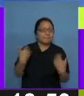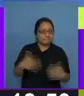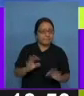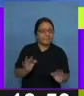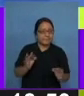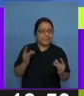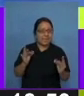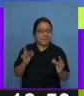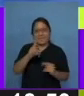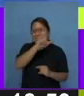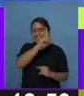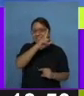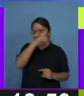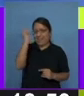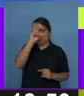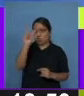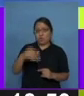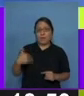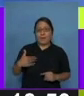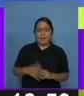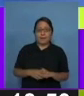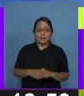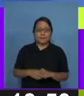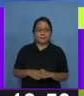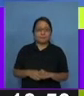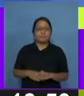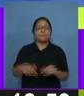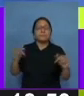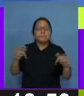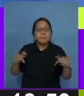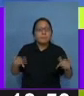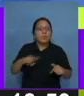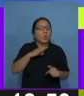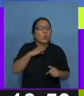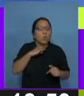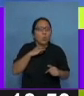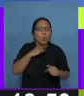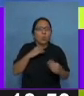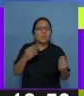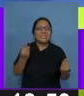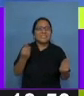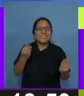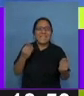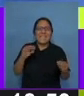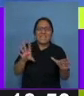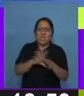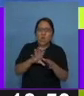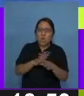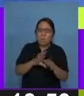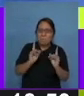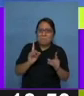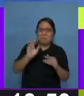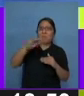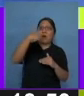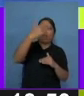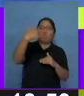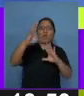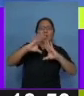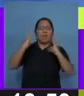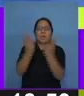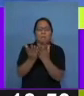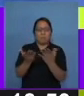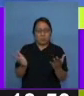nacional. Lo que pasa en Jujuy es un poco más de lo que está pasando en el resto del país. Y bueno, toda